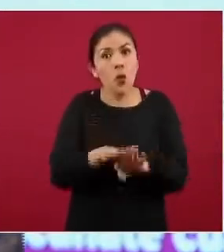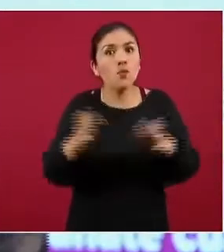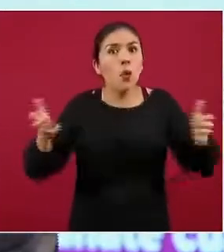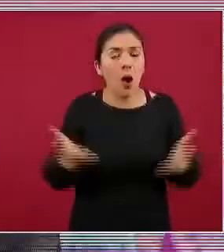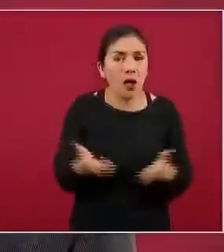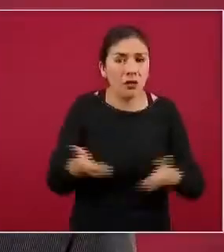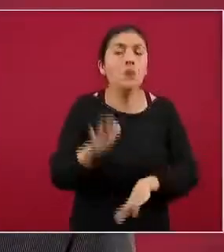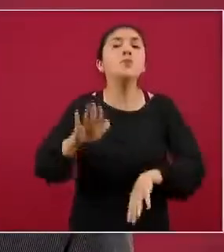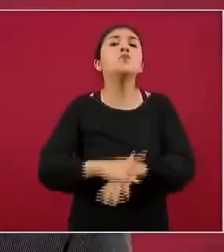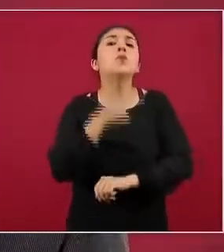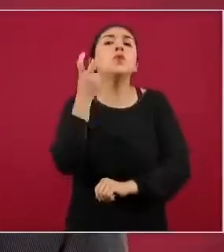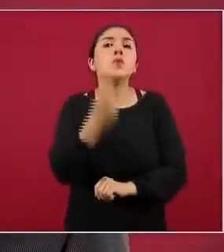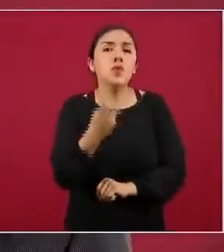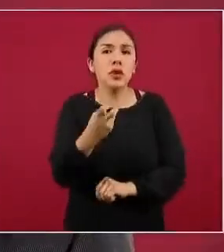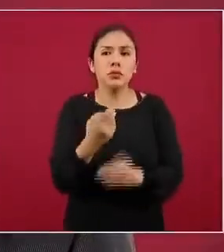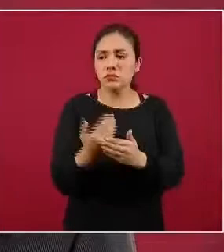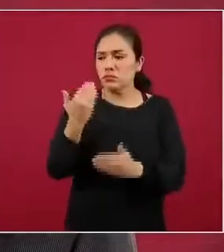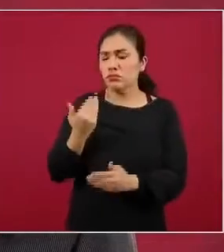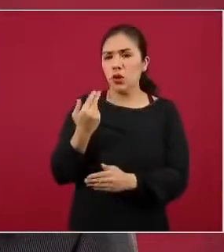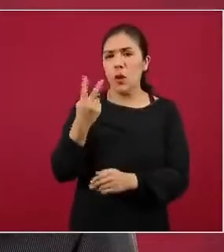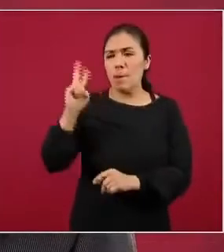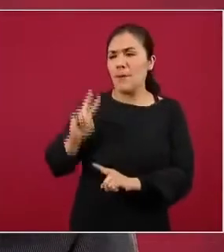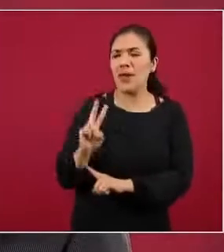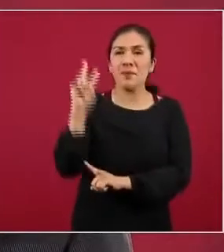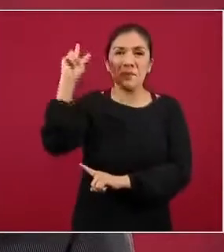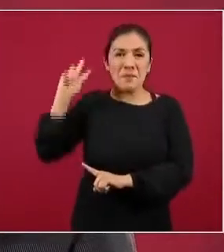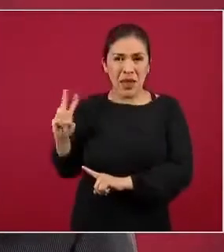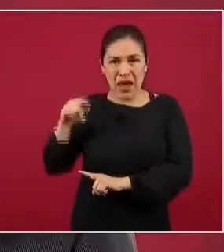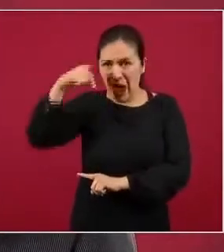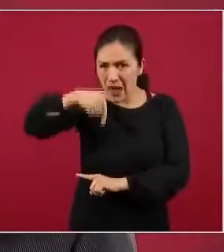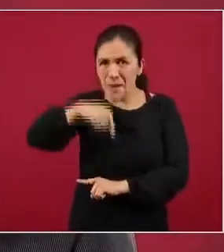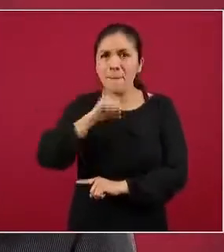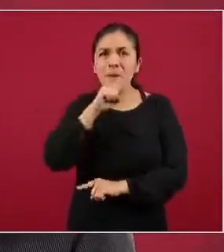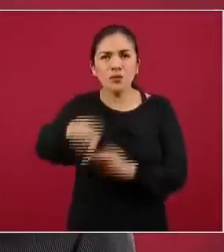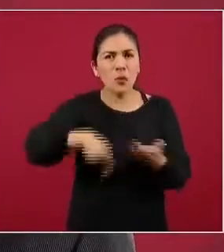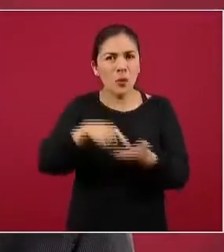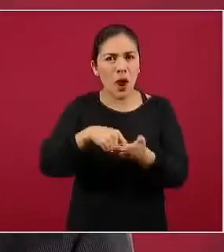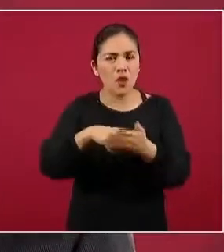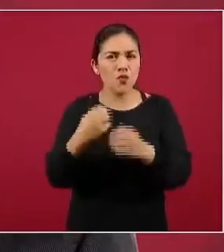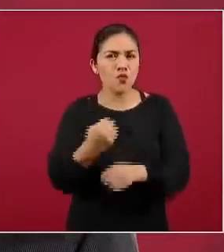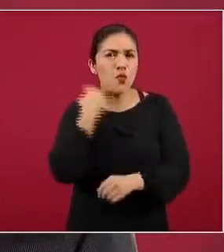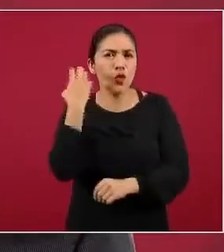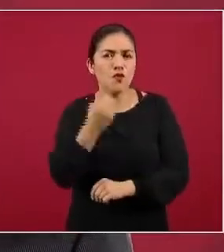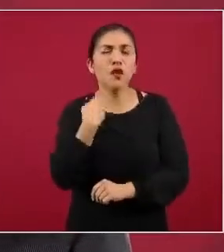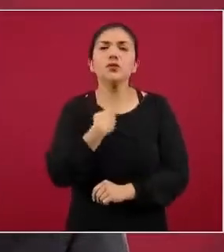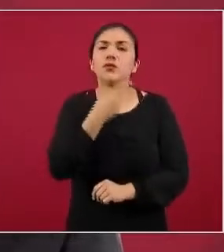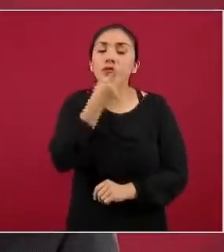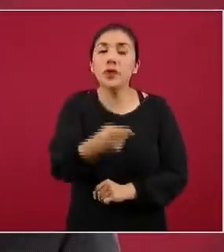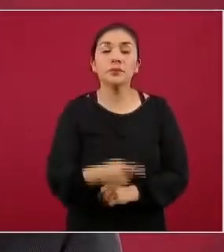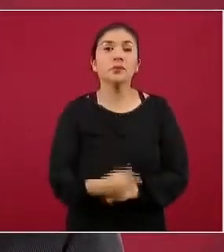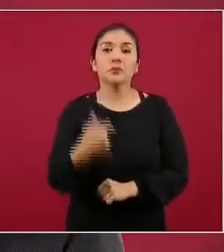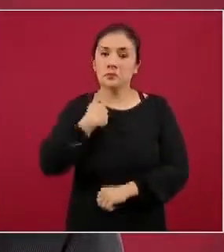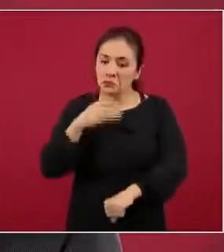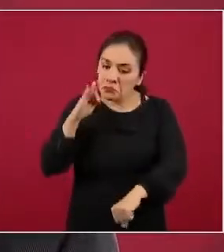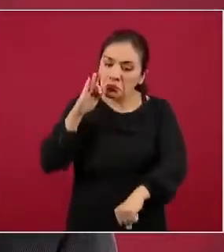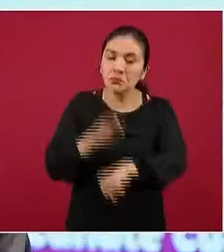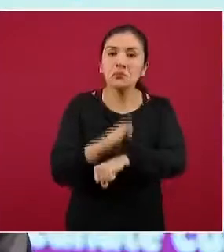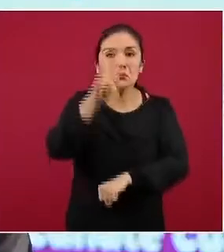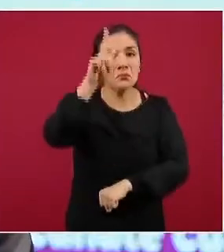Es por eso que hace 2 viernes, aquí en esta conferencia de prensa, insistimos,